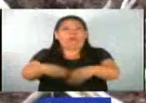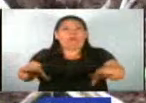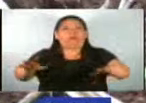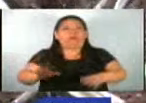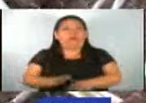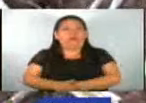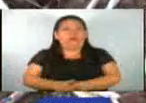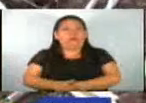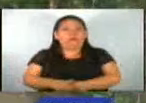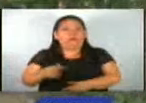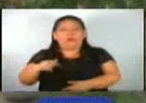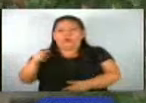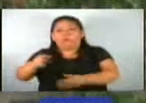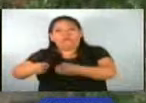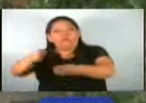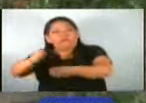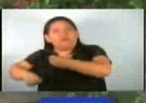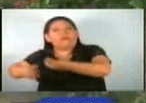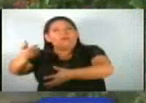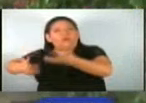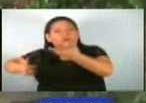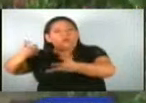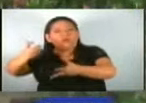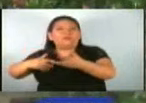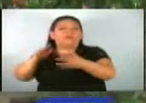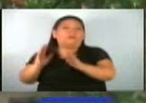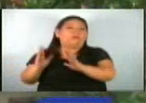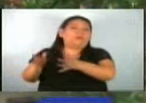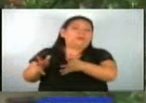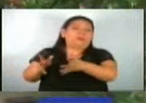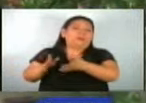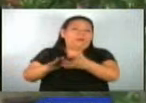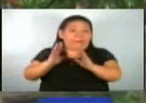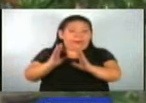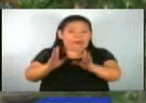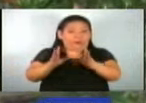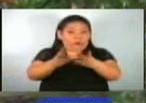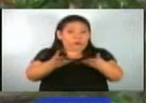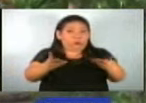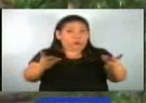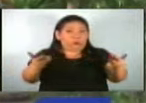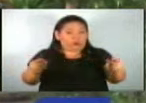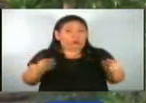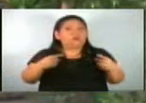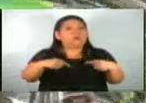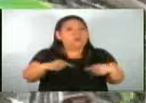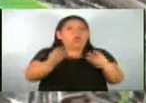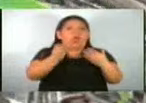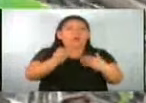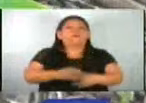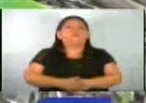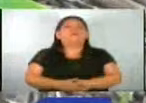No hacer quema, dejar el rastrojo para que mantener la humedad,